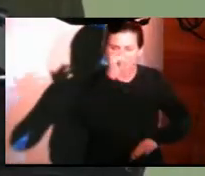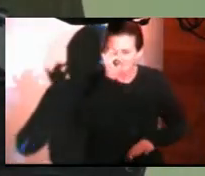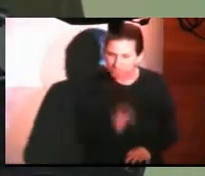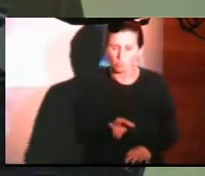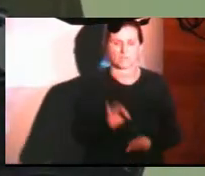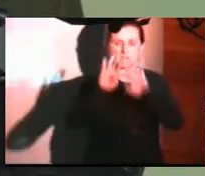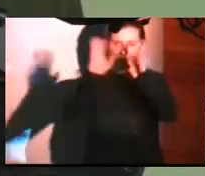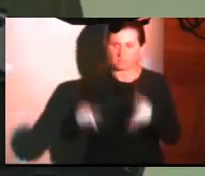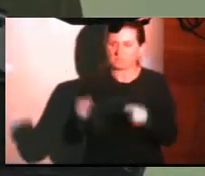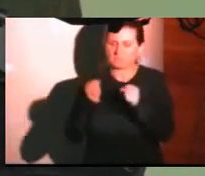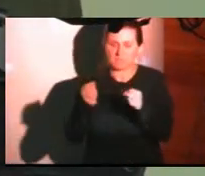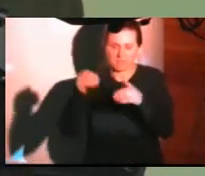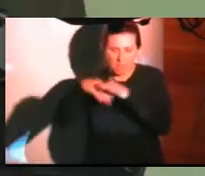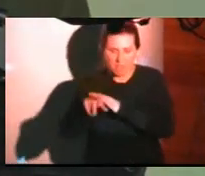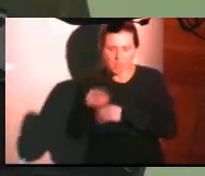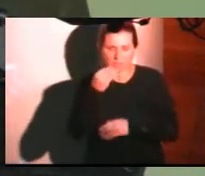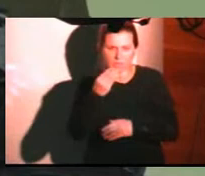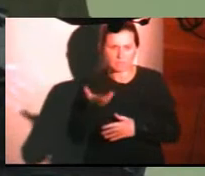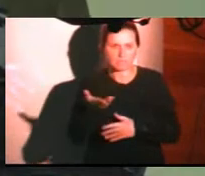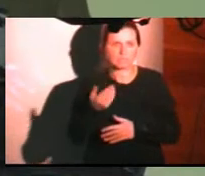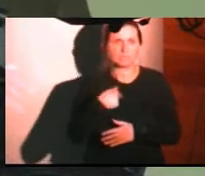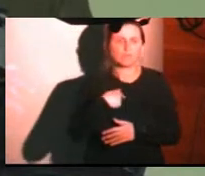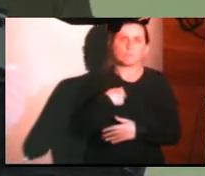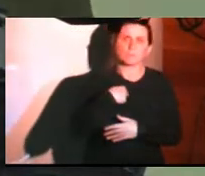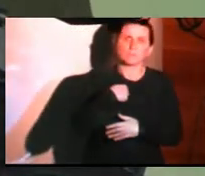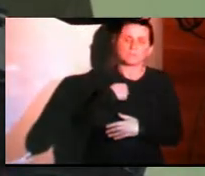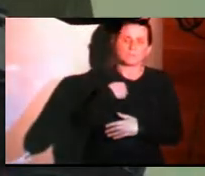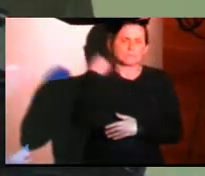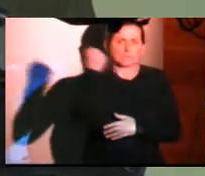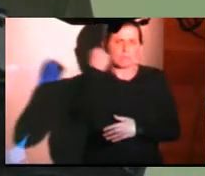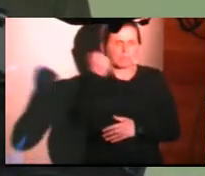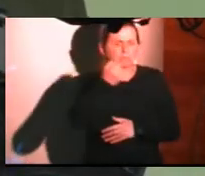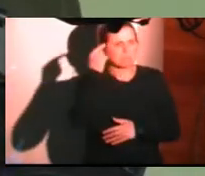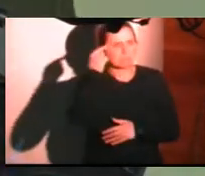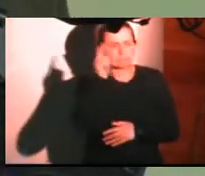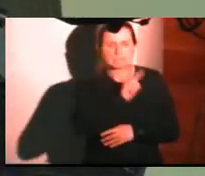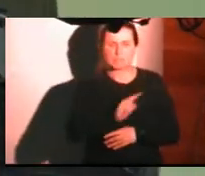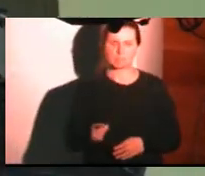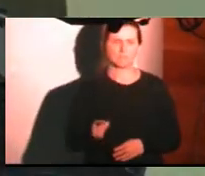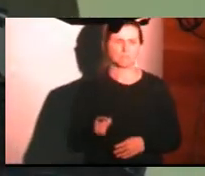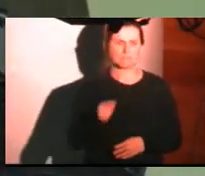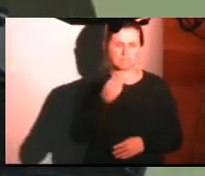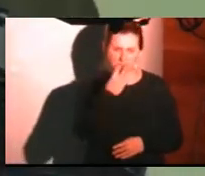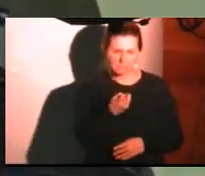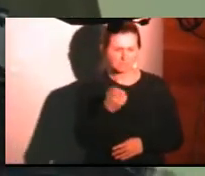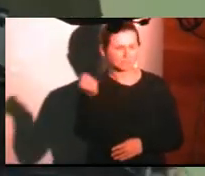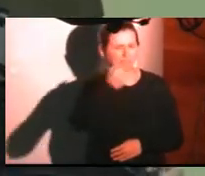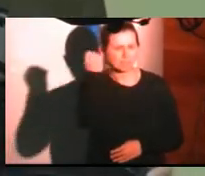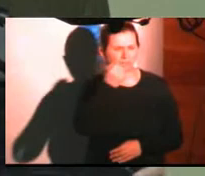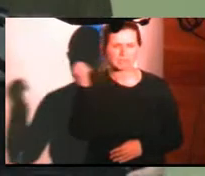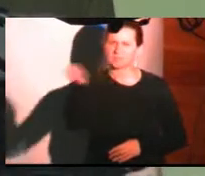Y a veces uno no dimensiona la importancia para el estudio, para el trabajo, para generar un taller, para